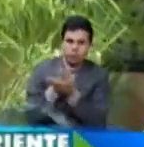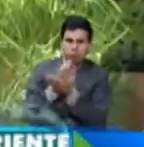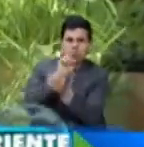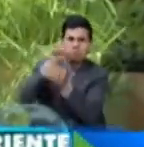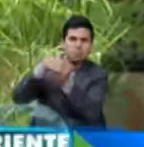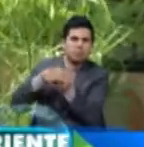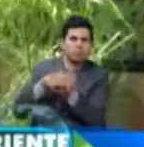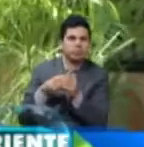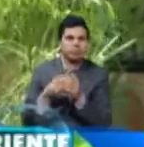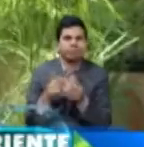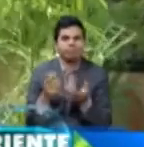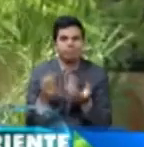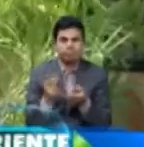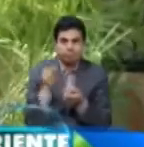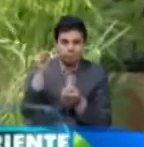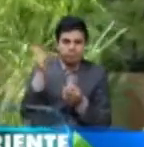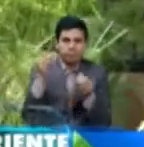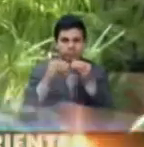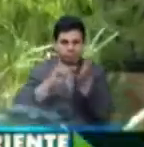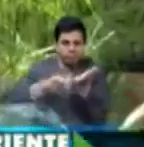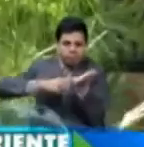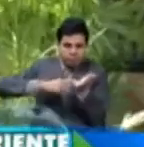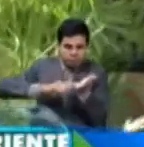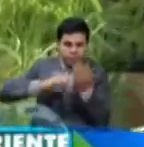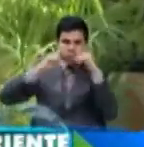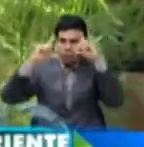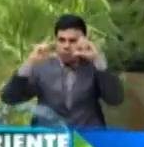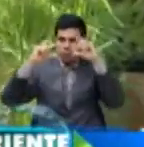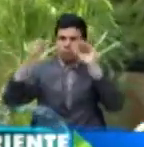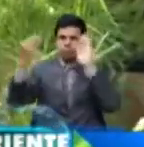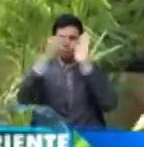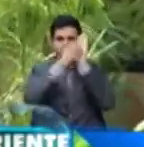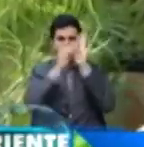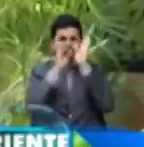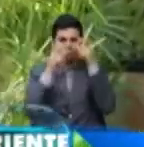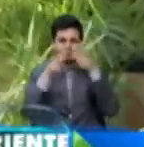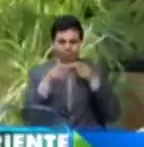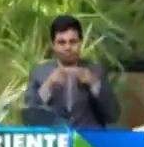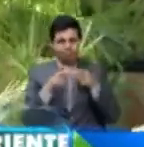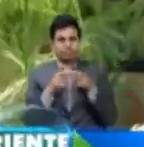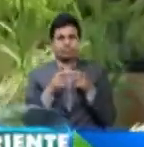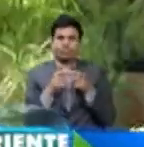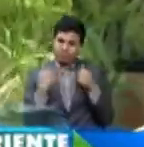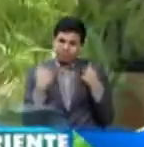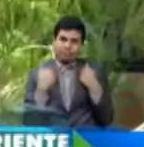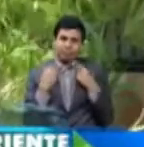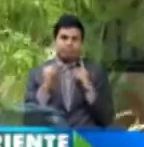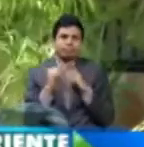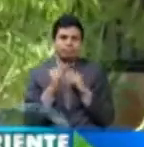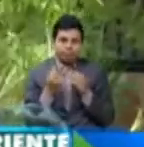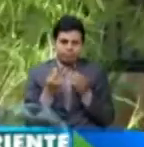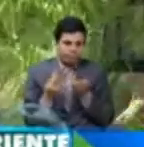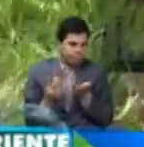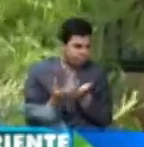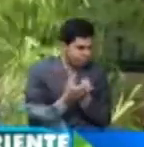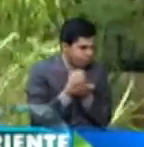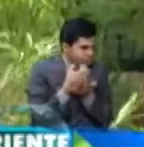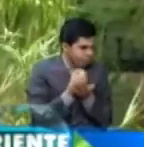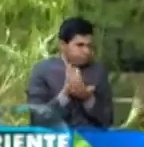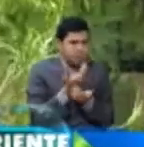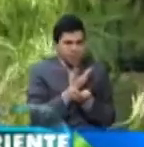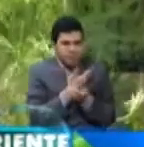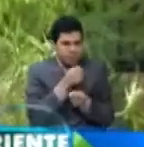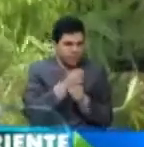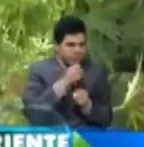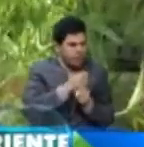y pues allá también me toman la huella y la fotografía. Y la verdad, pues el dinero que hemos recogido mi mamá con